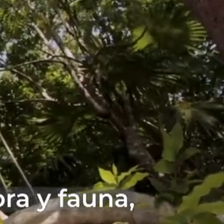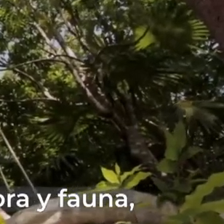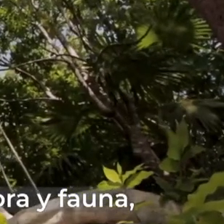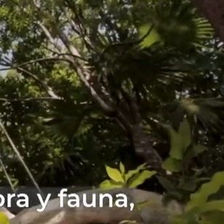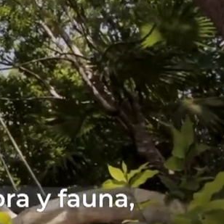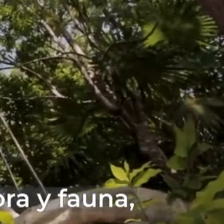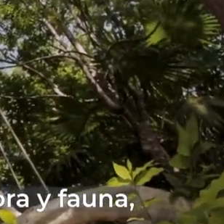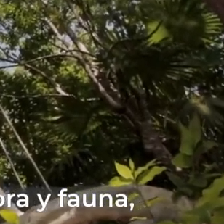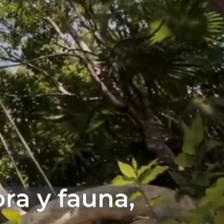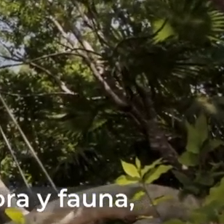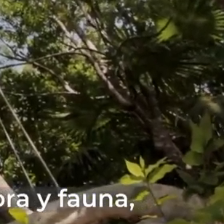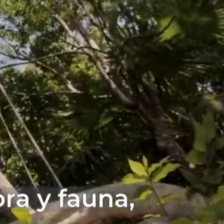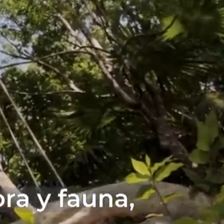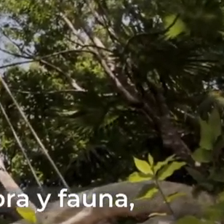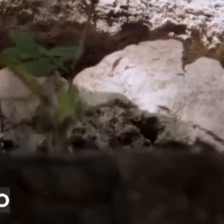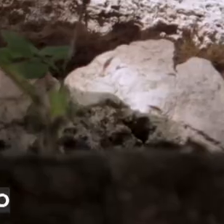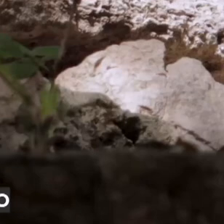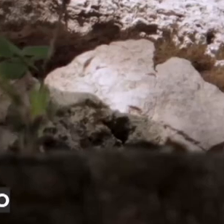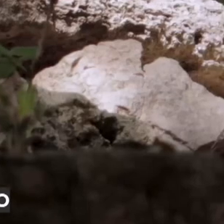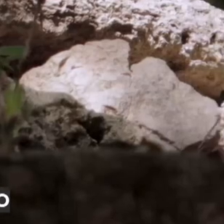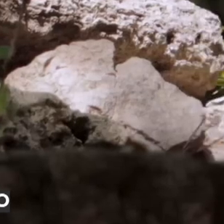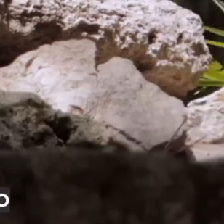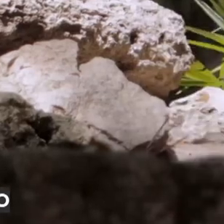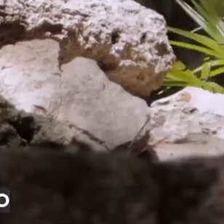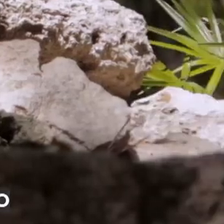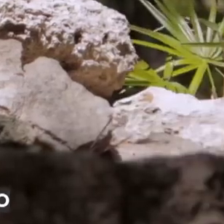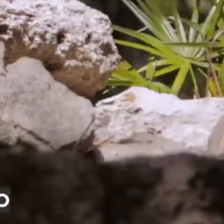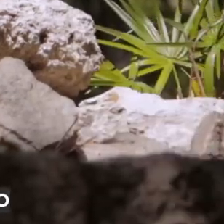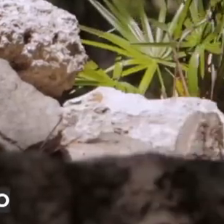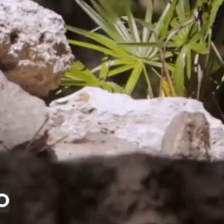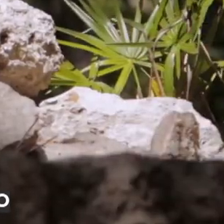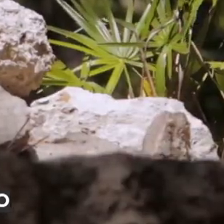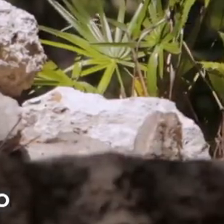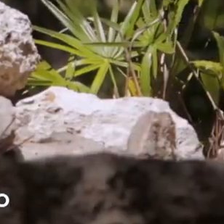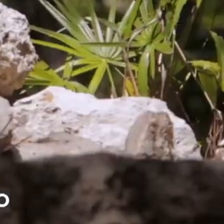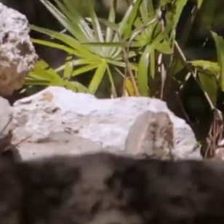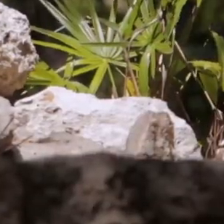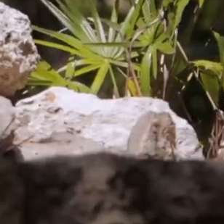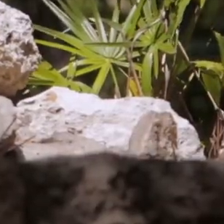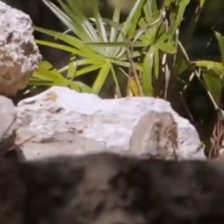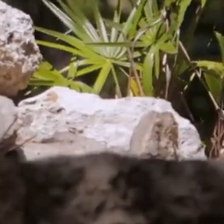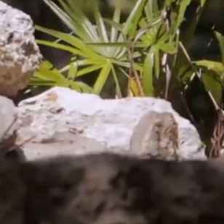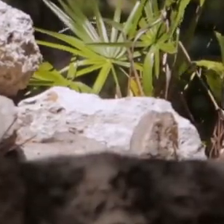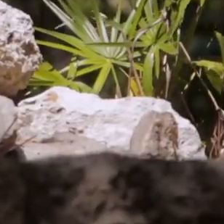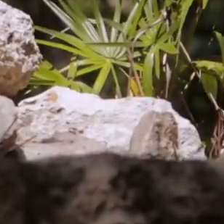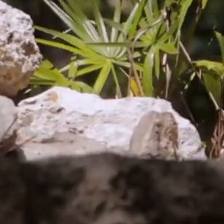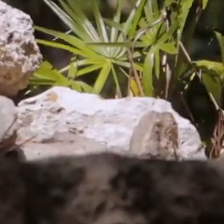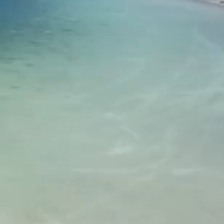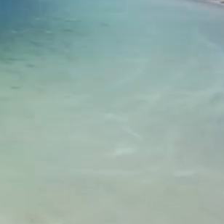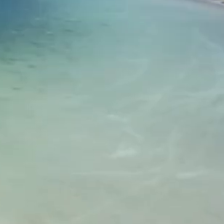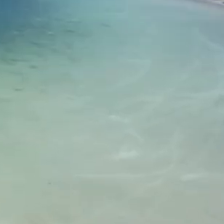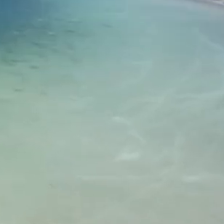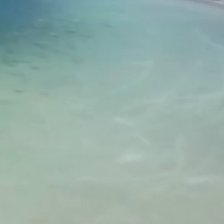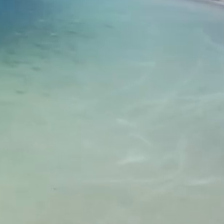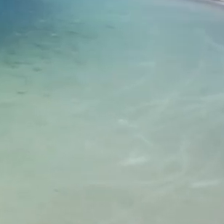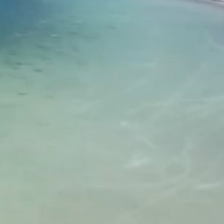abundancia en flora y fauna, ideal para habitar y para el desarrollo de actividades portuarias.